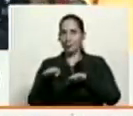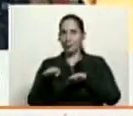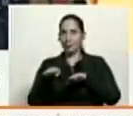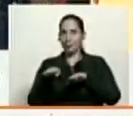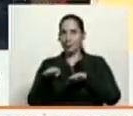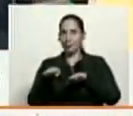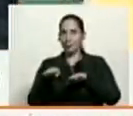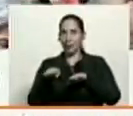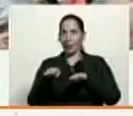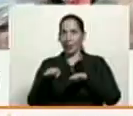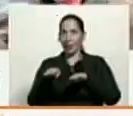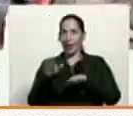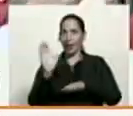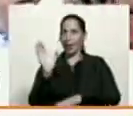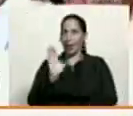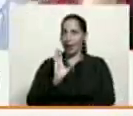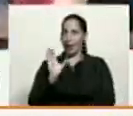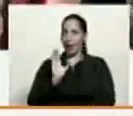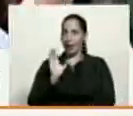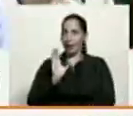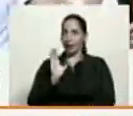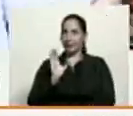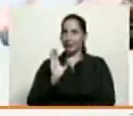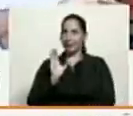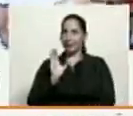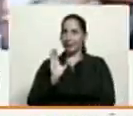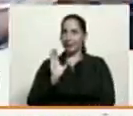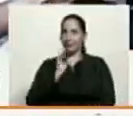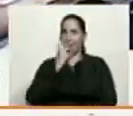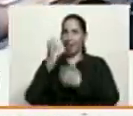invicto de Distrito Capital,